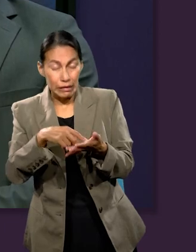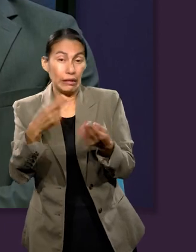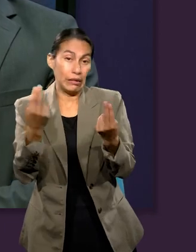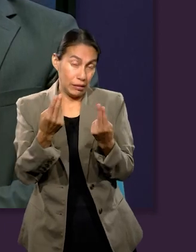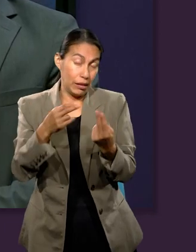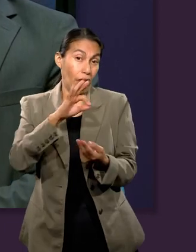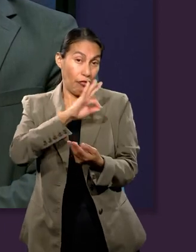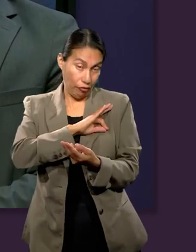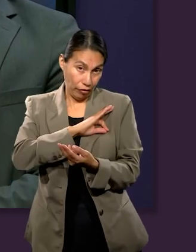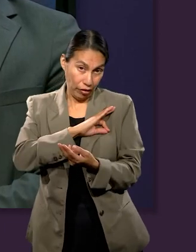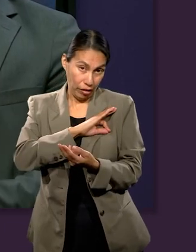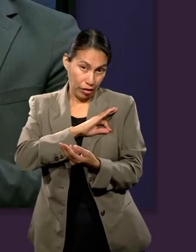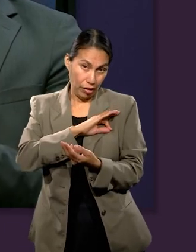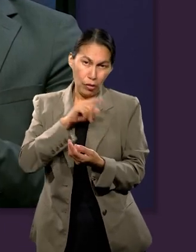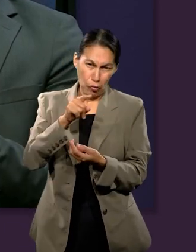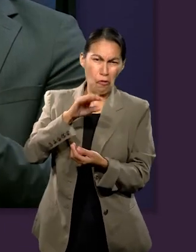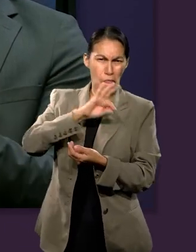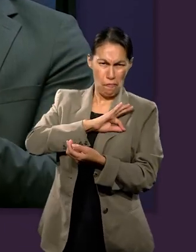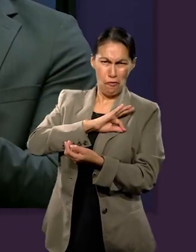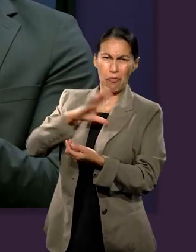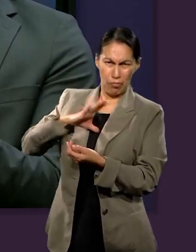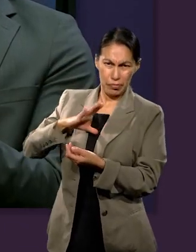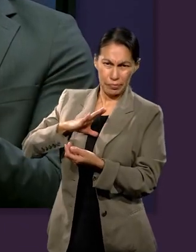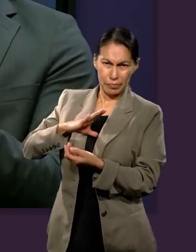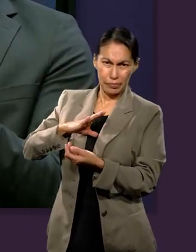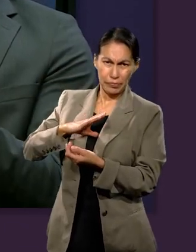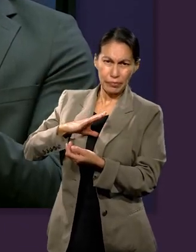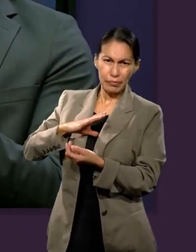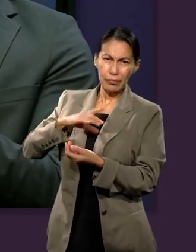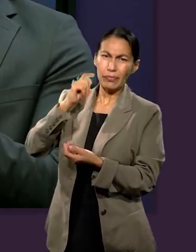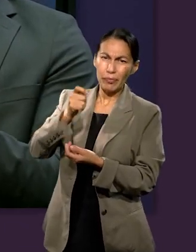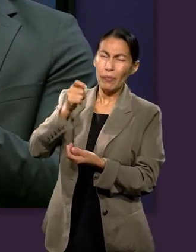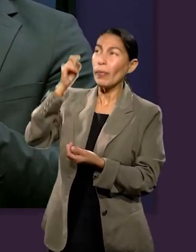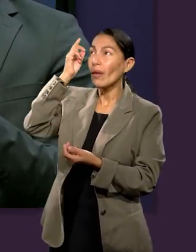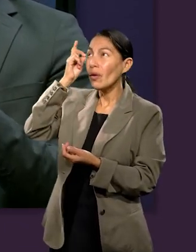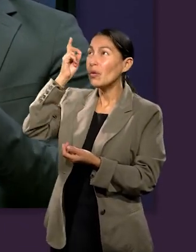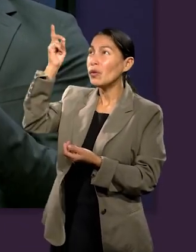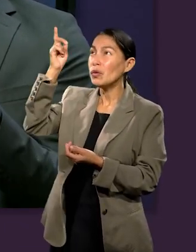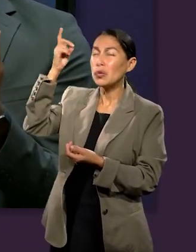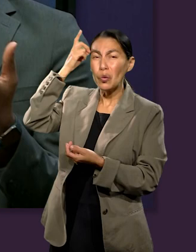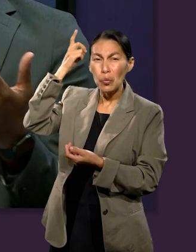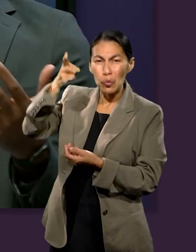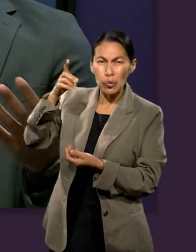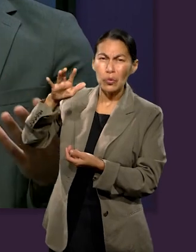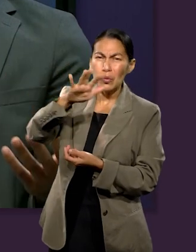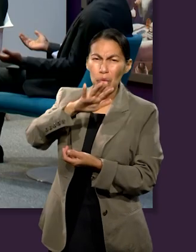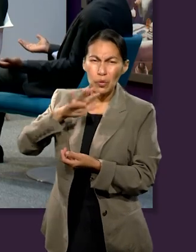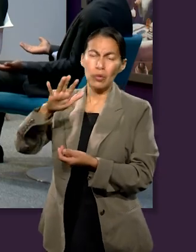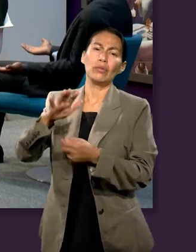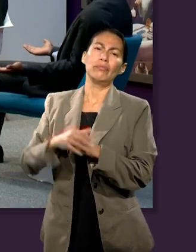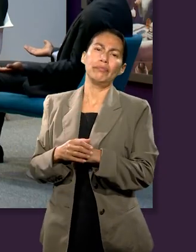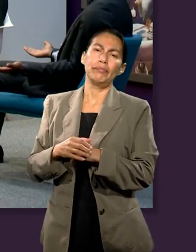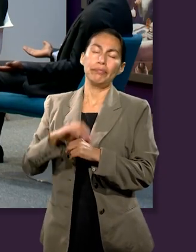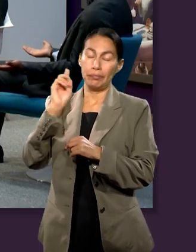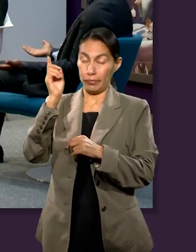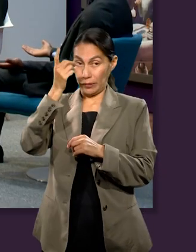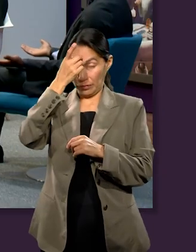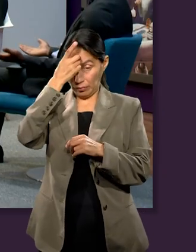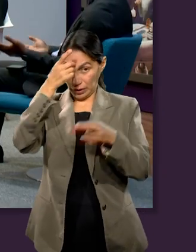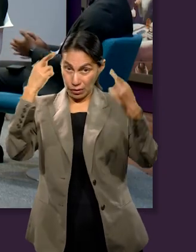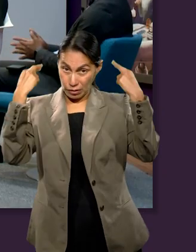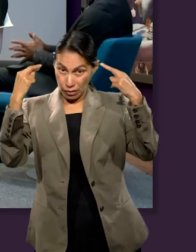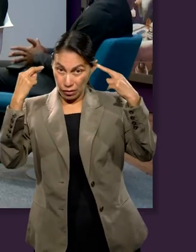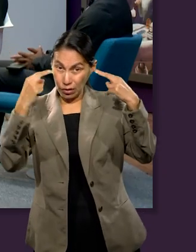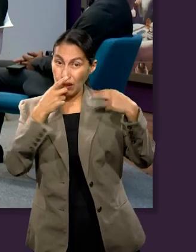esa fe que tú que que tienes que debes tener Es que Dios es el dueño de todo